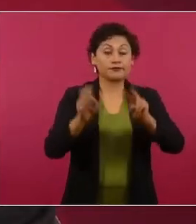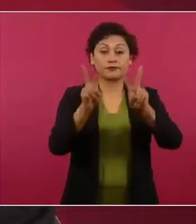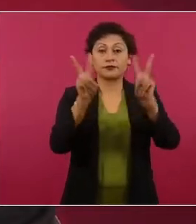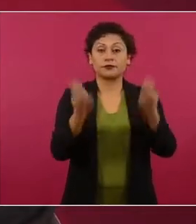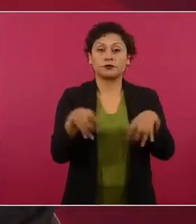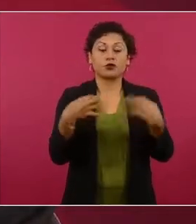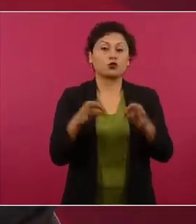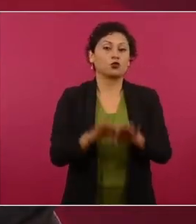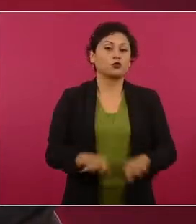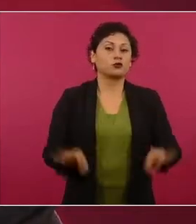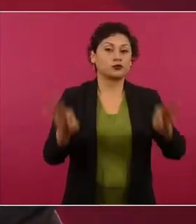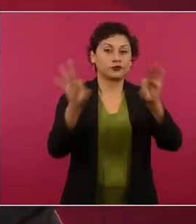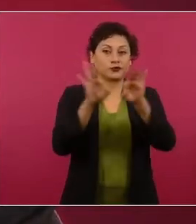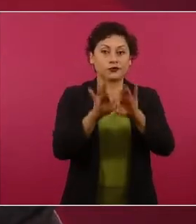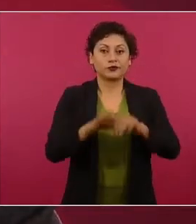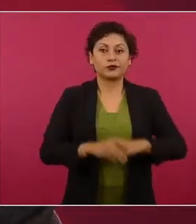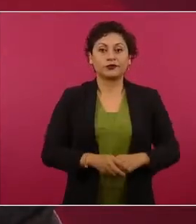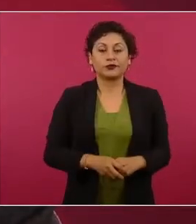importante